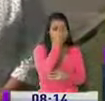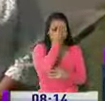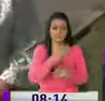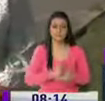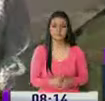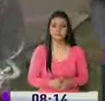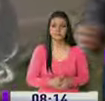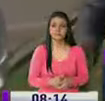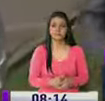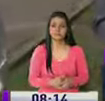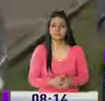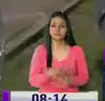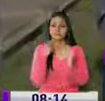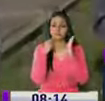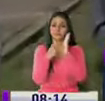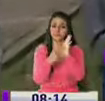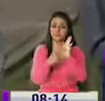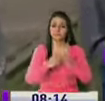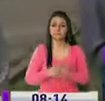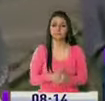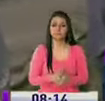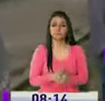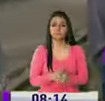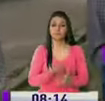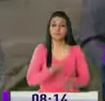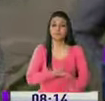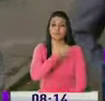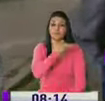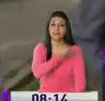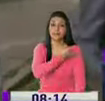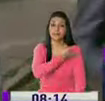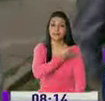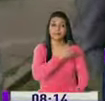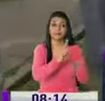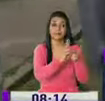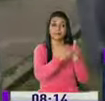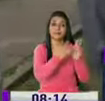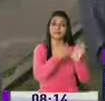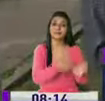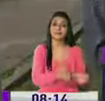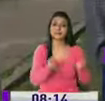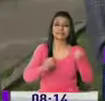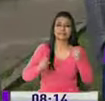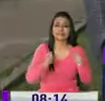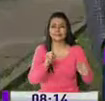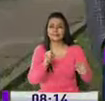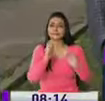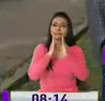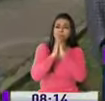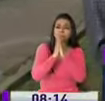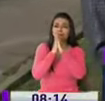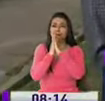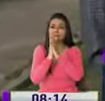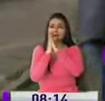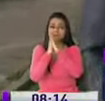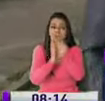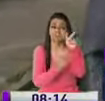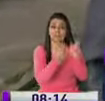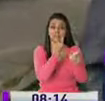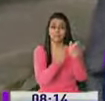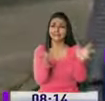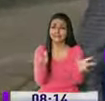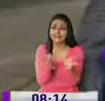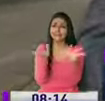En este caso, por ejemplo, lo que se dio fue que tuvimos vecinos inquietantes, y es lo que hablábamos ahorita. Cómo tener gente que